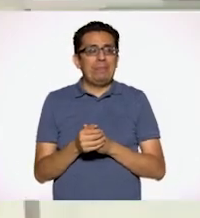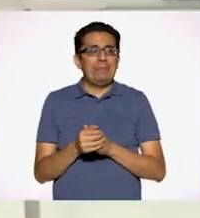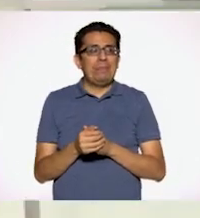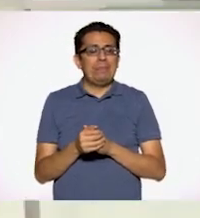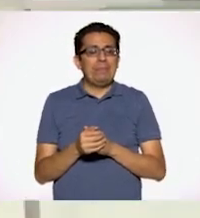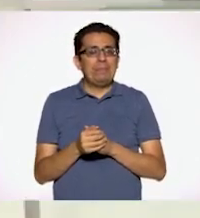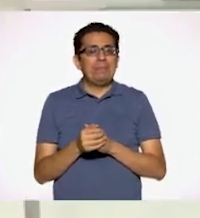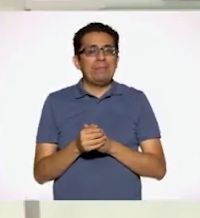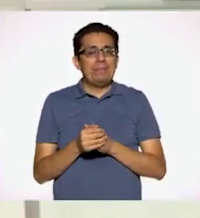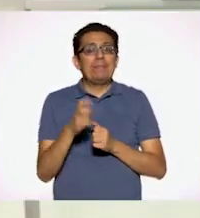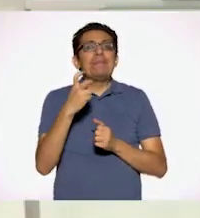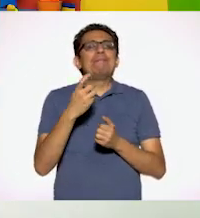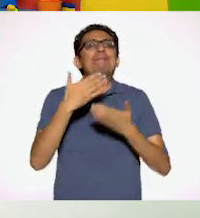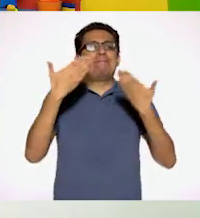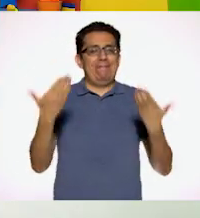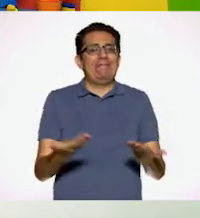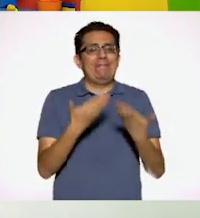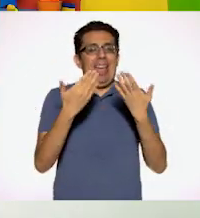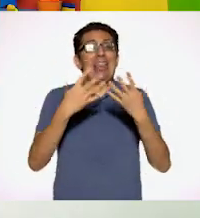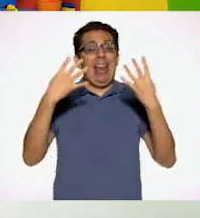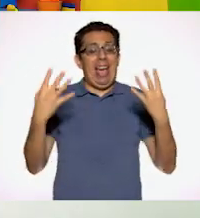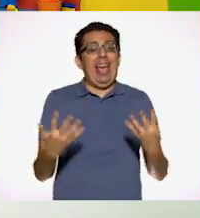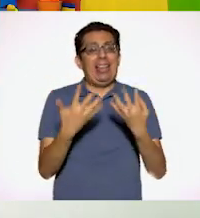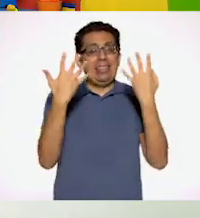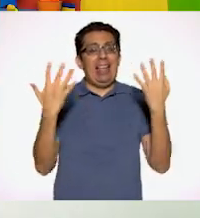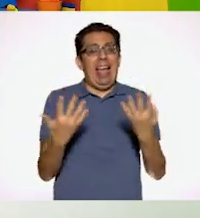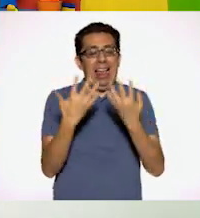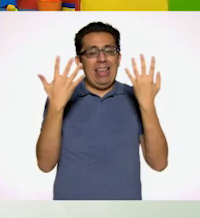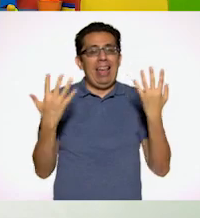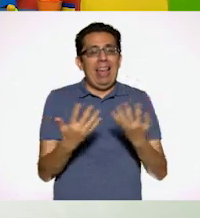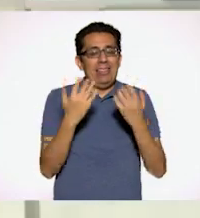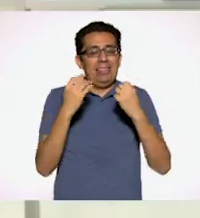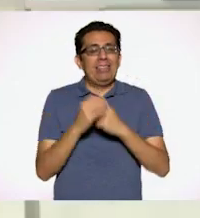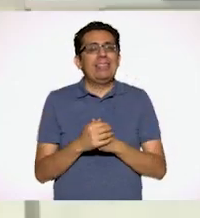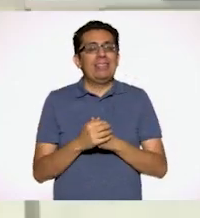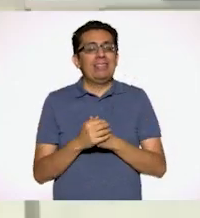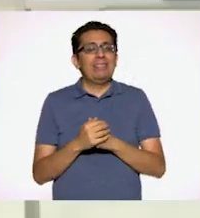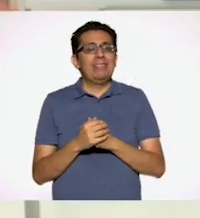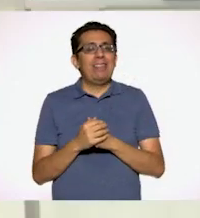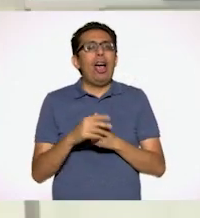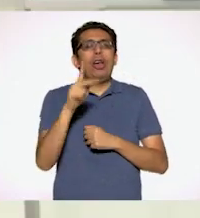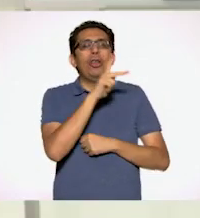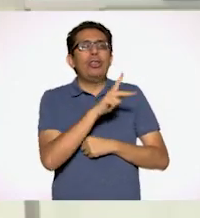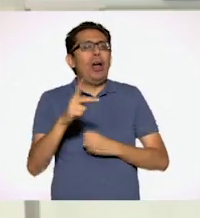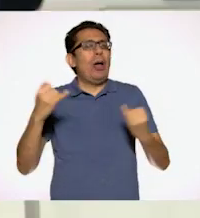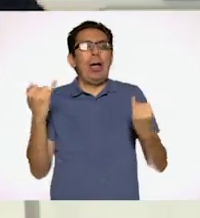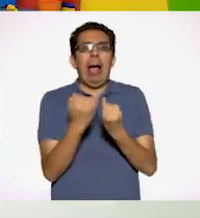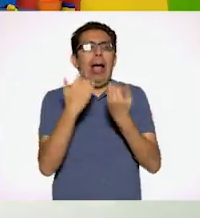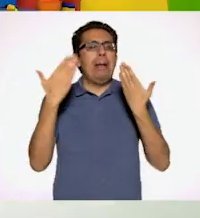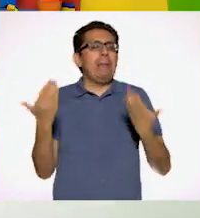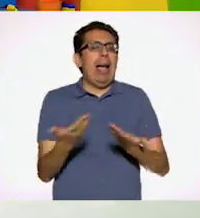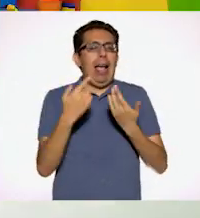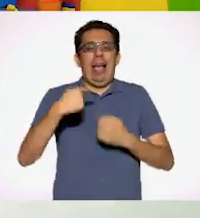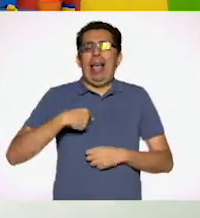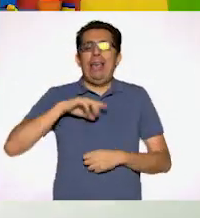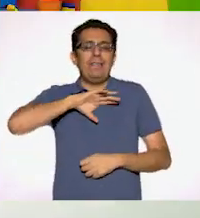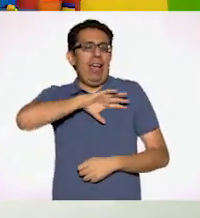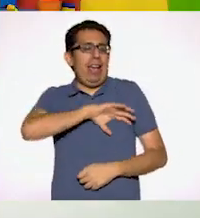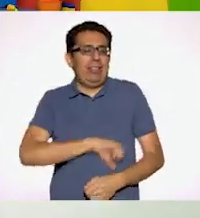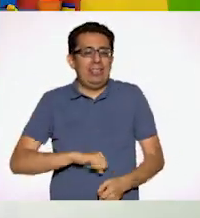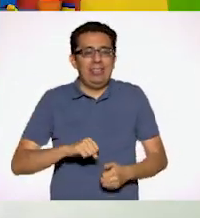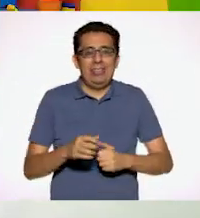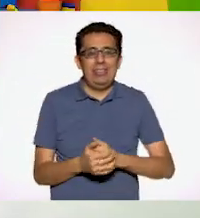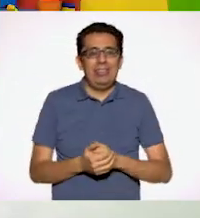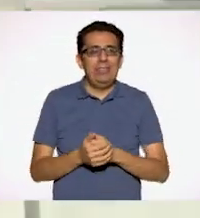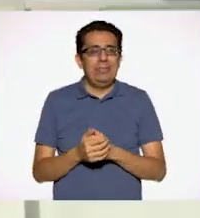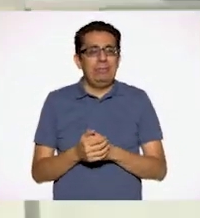¡Este es el baile de la ensalada! ¡Este es el baile de la ensalada! ¡Que está de moda y a mí me gusta! ¡Que está de moda y a